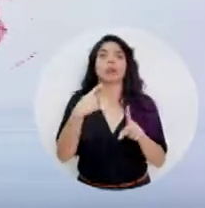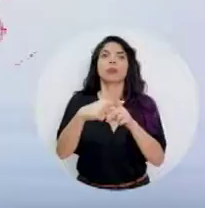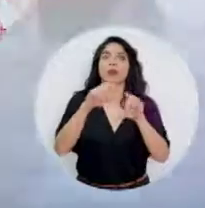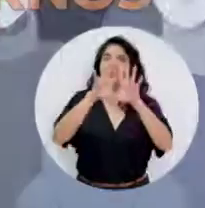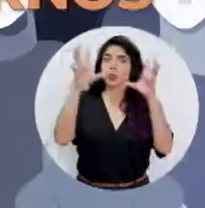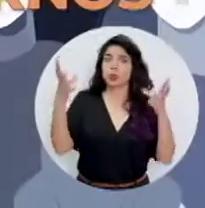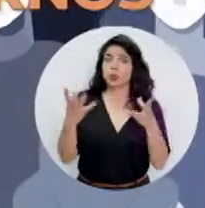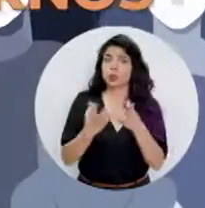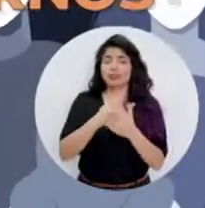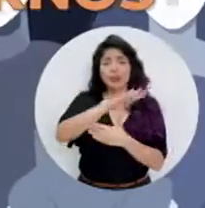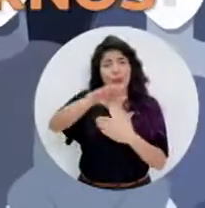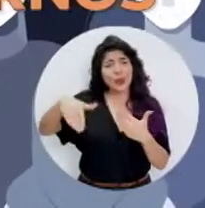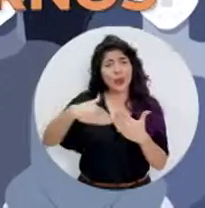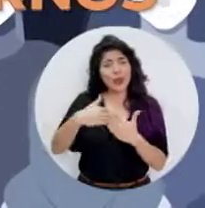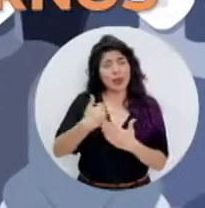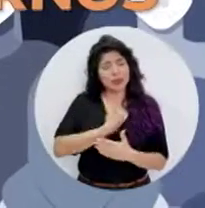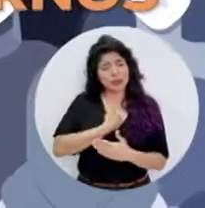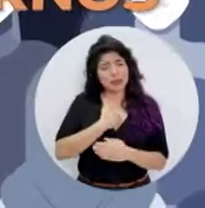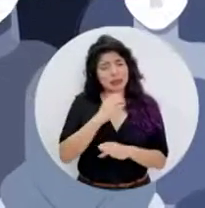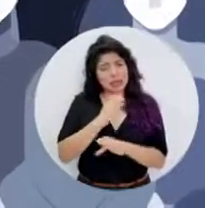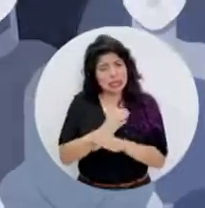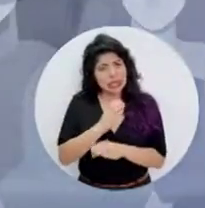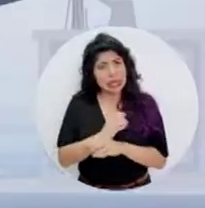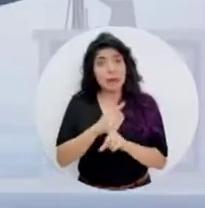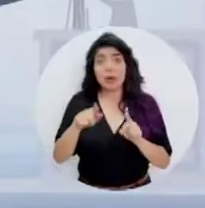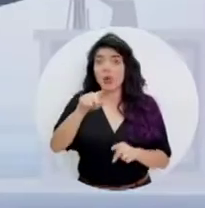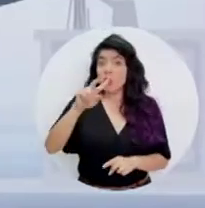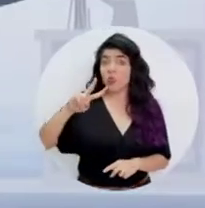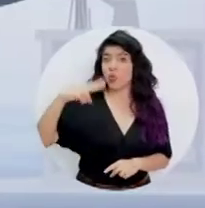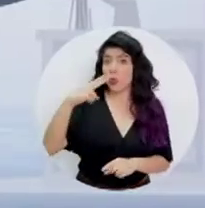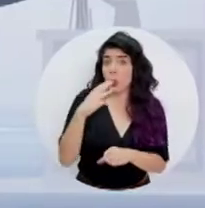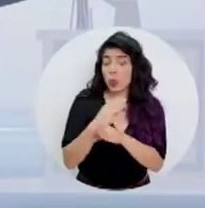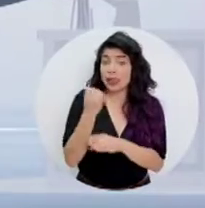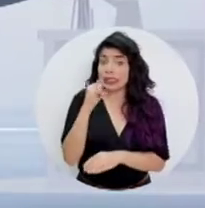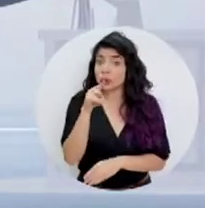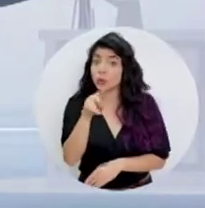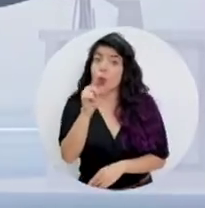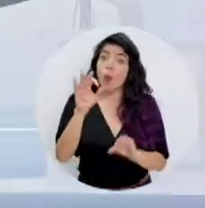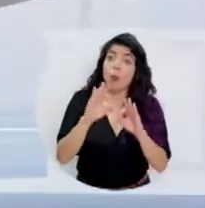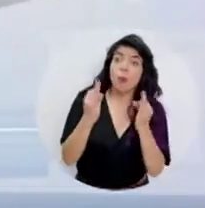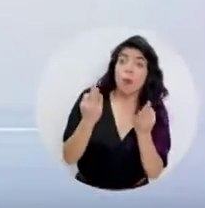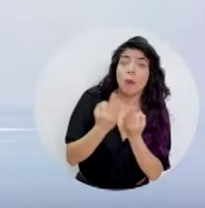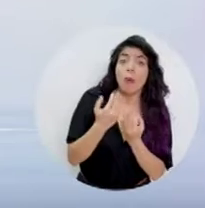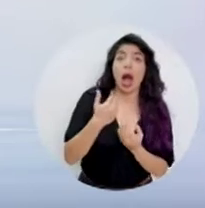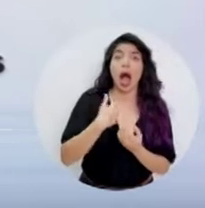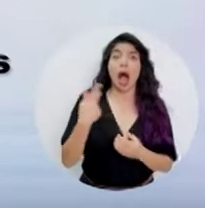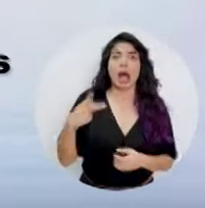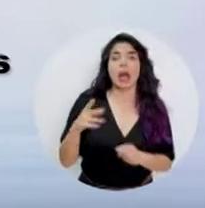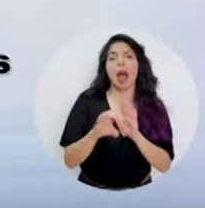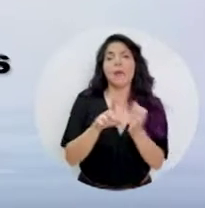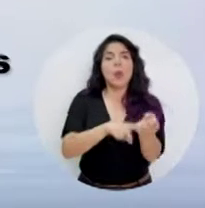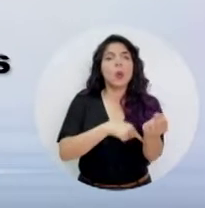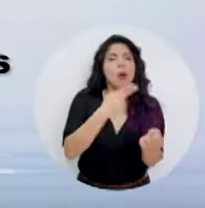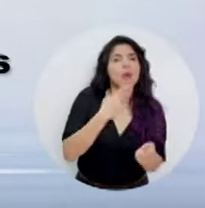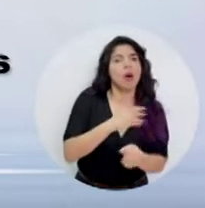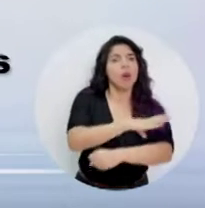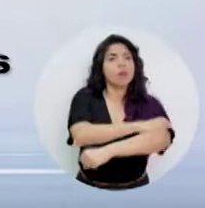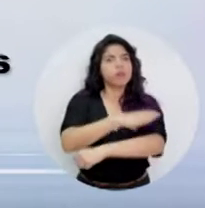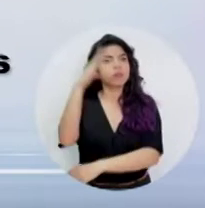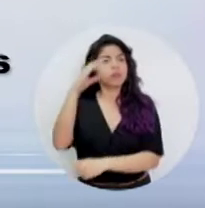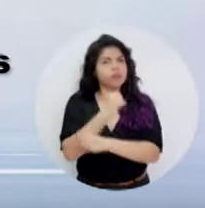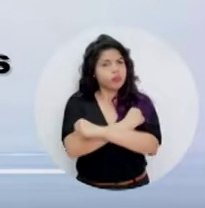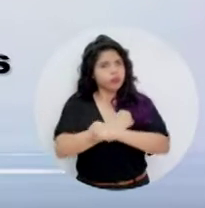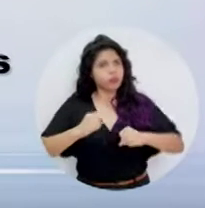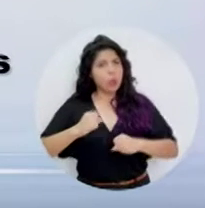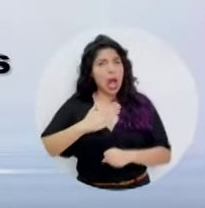desconocida que era hipertenso y un 3.9 por ciento era diabético sin que lo supiera antes de la encuesta y no fue diagnosticado